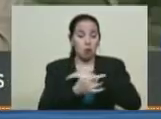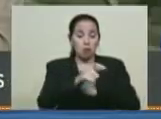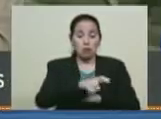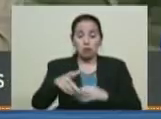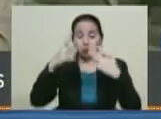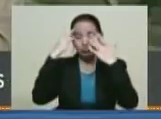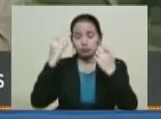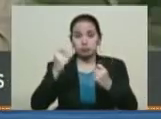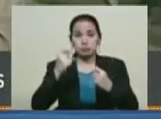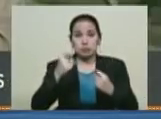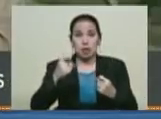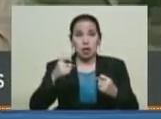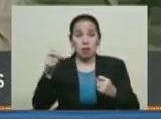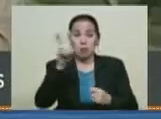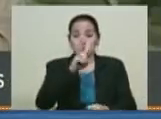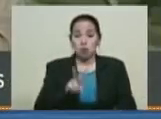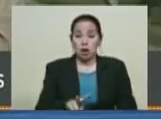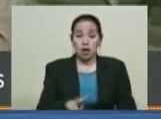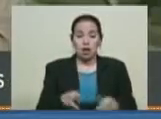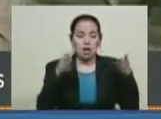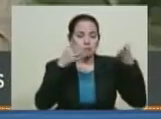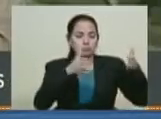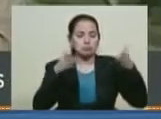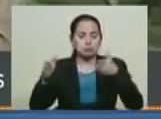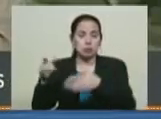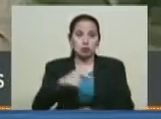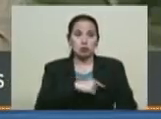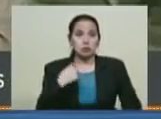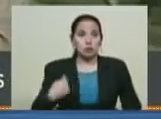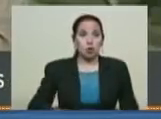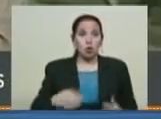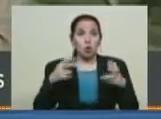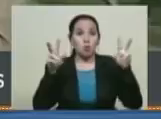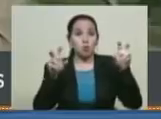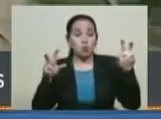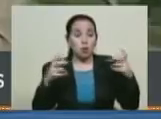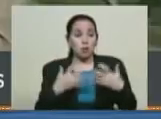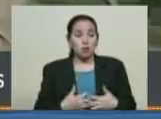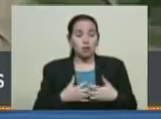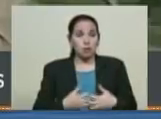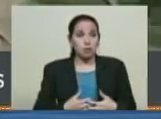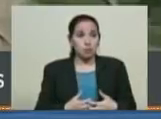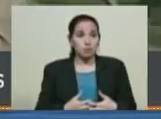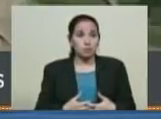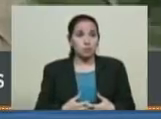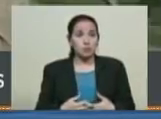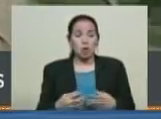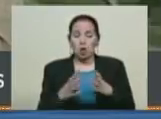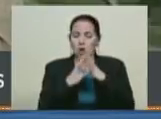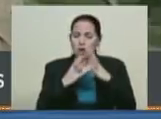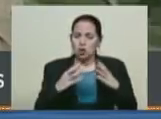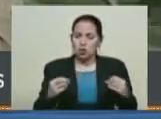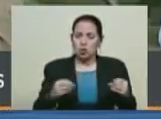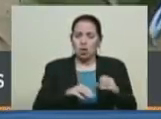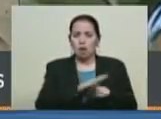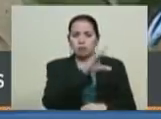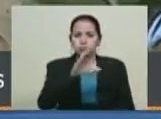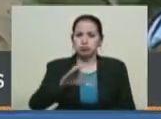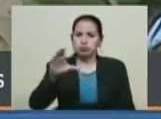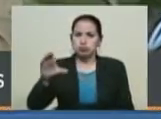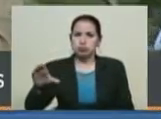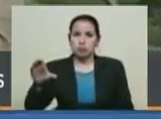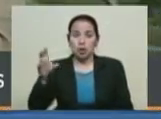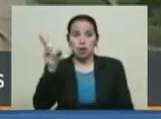y asesoría china de las nuevas plantas desalinizadoras a lo largo y ancho de toda la costa caribe y